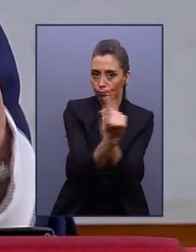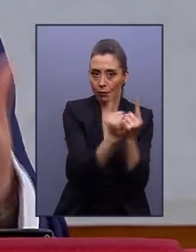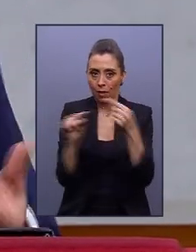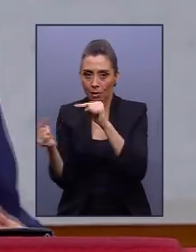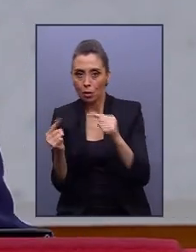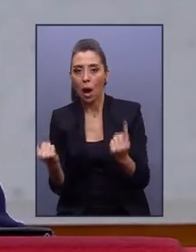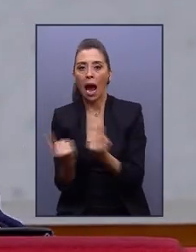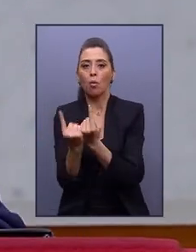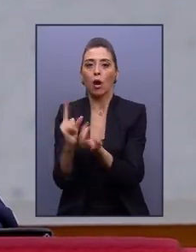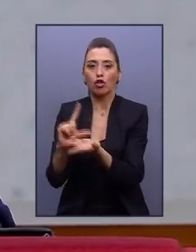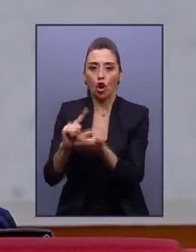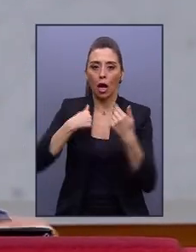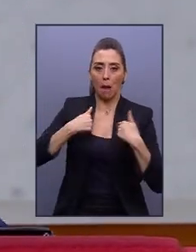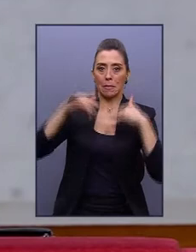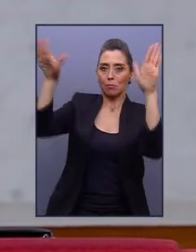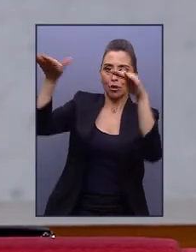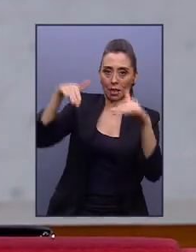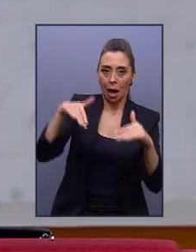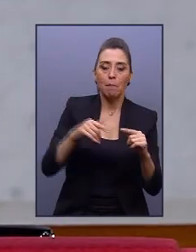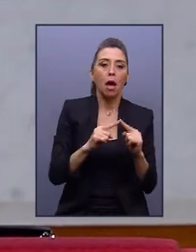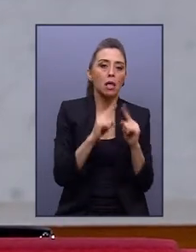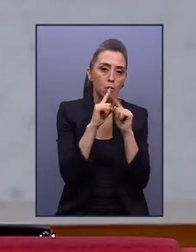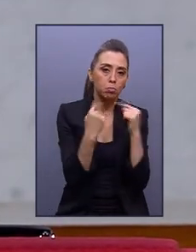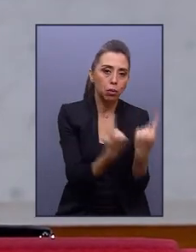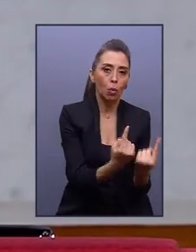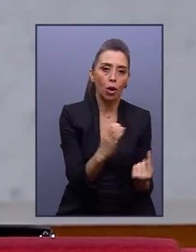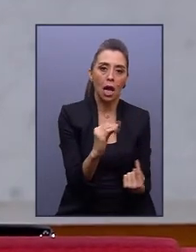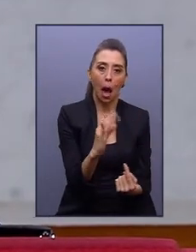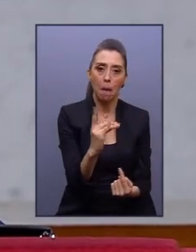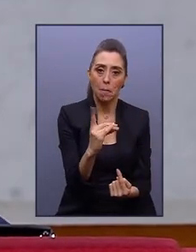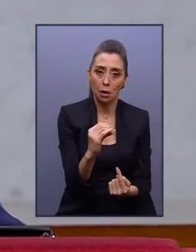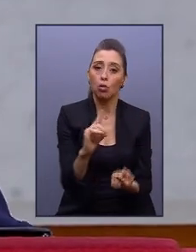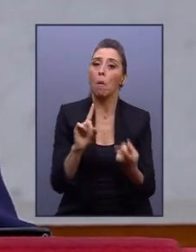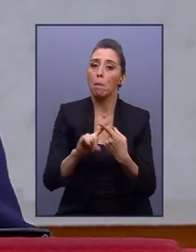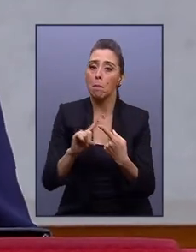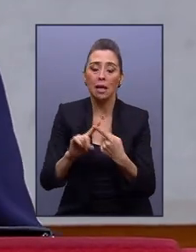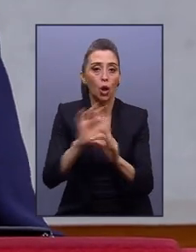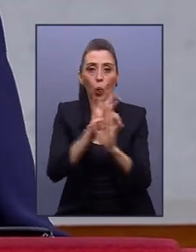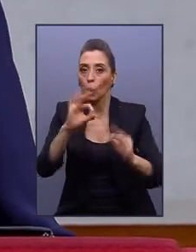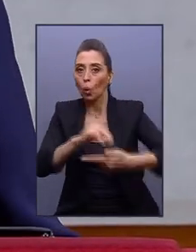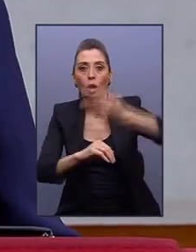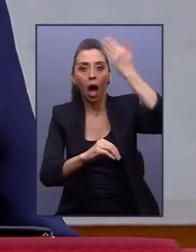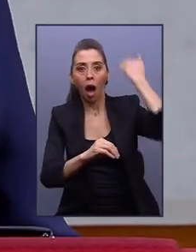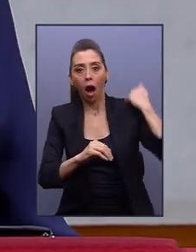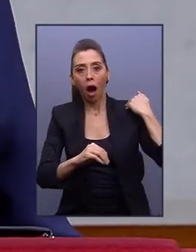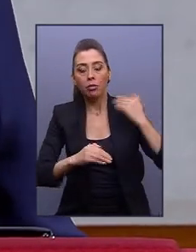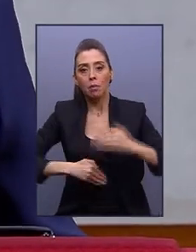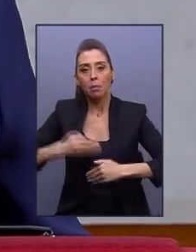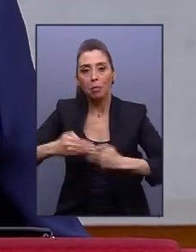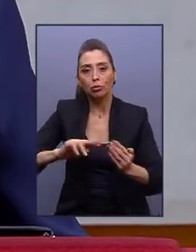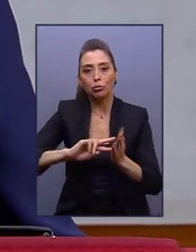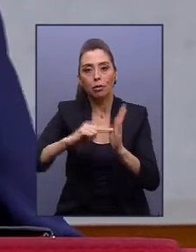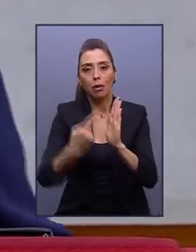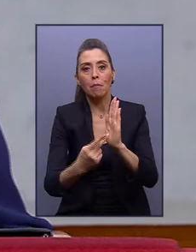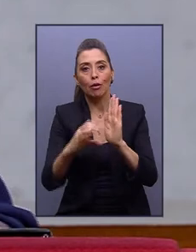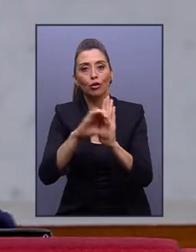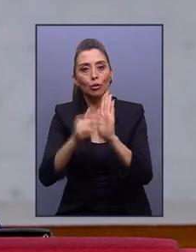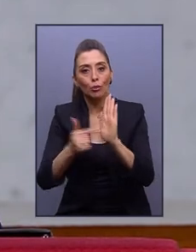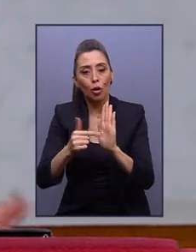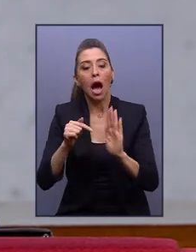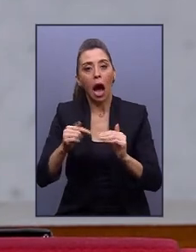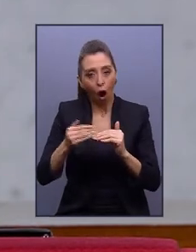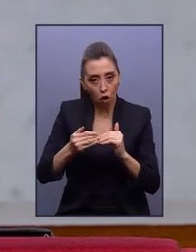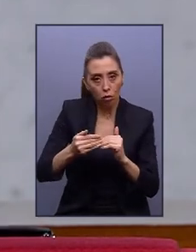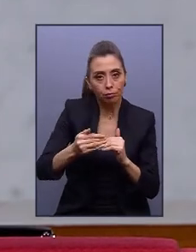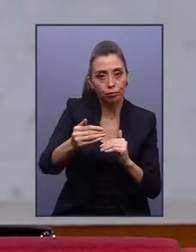entre encuentros locales autoconvocados y cabildos. Es una participación sin precedentes para un proceso de esta magnitud, que sigue ahora